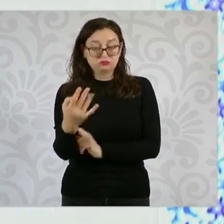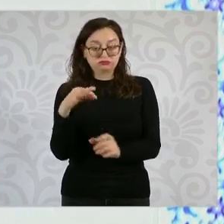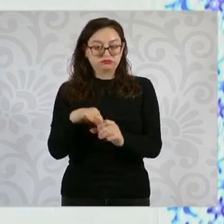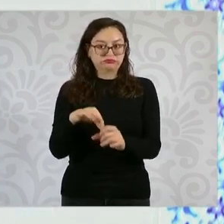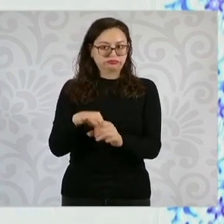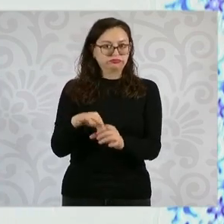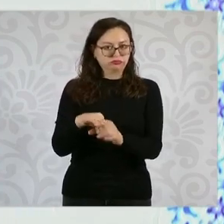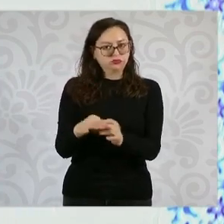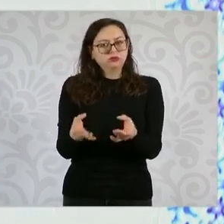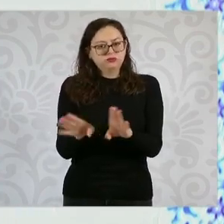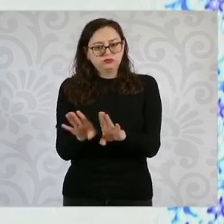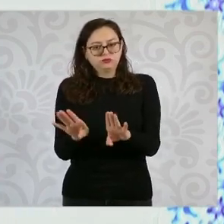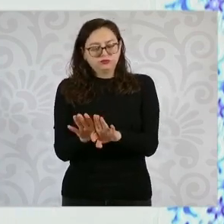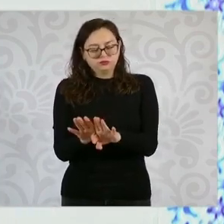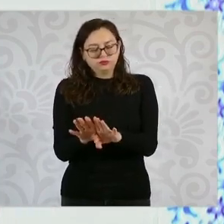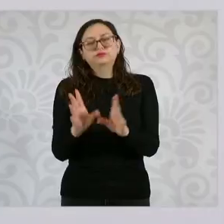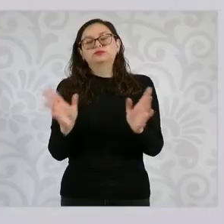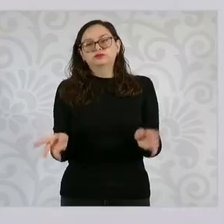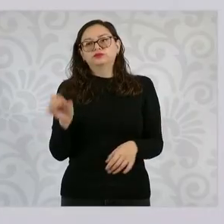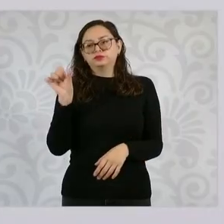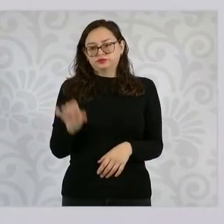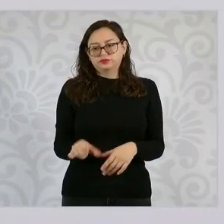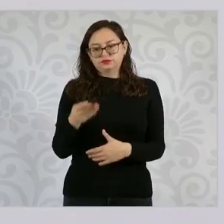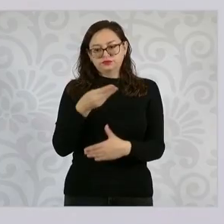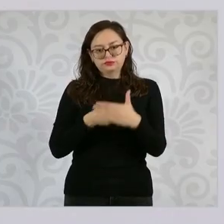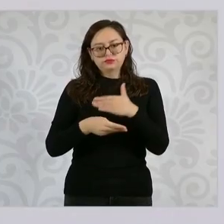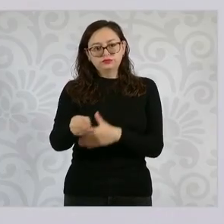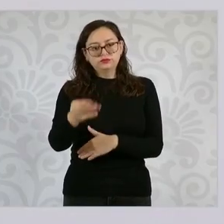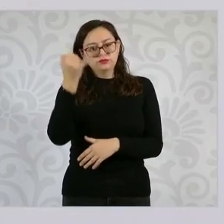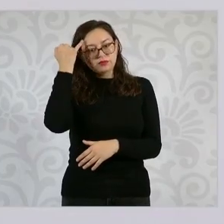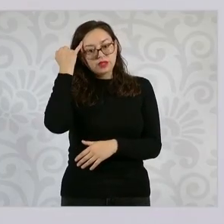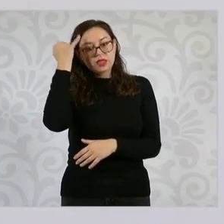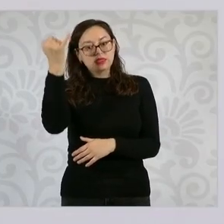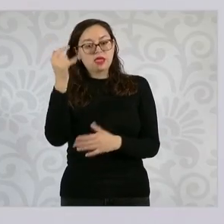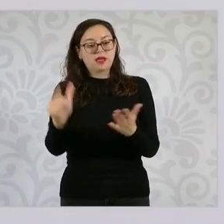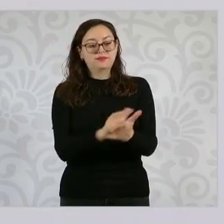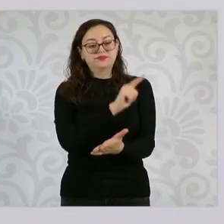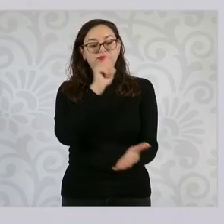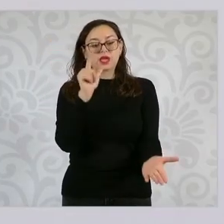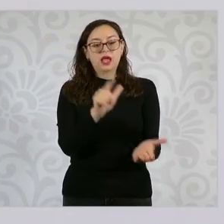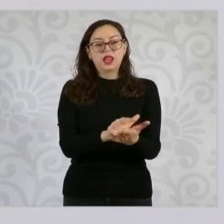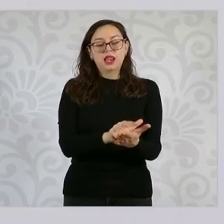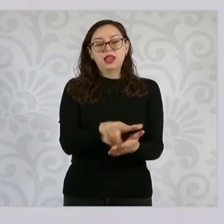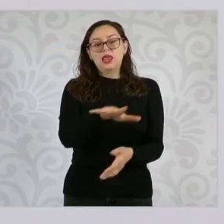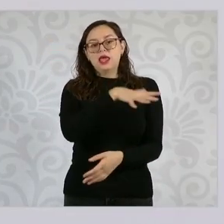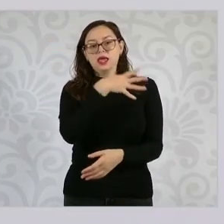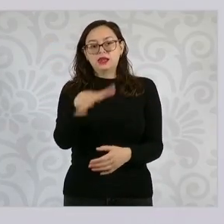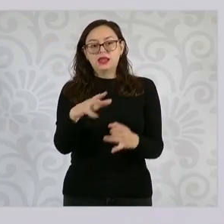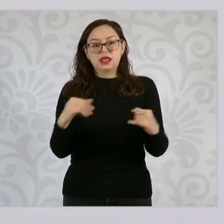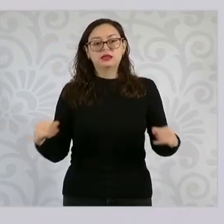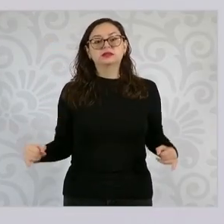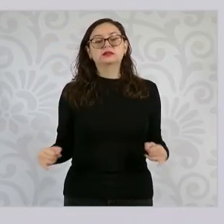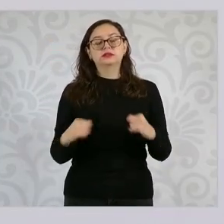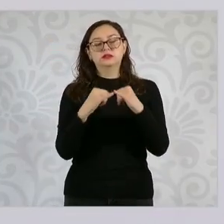la presidenta enviando la iniciativa de reformas a la Ley General de Instituciones y